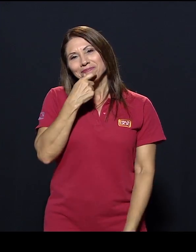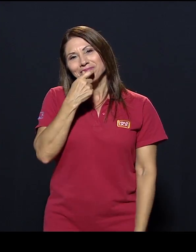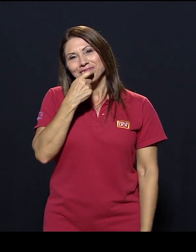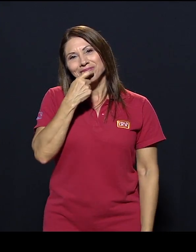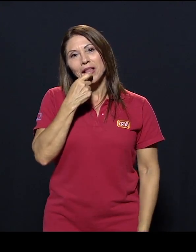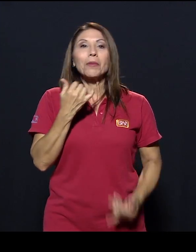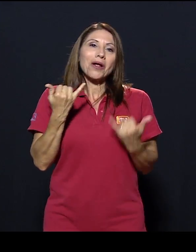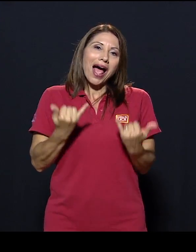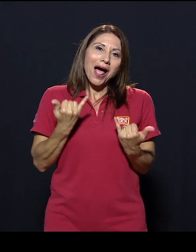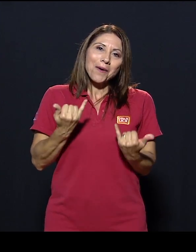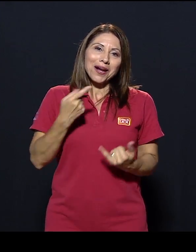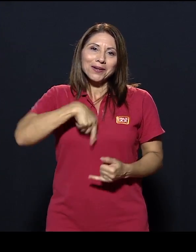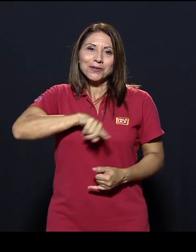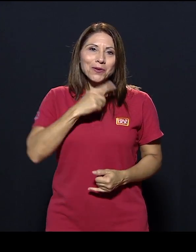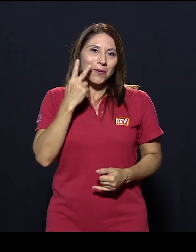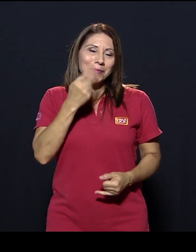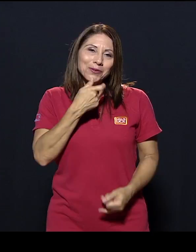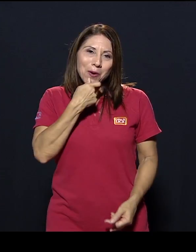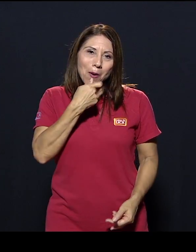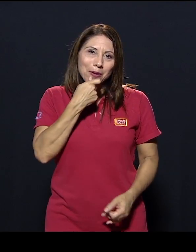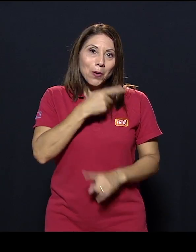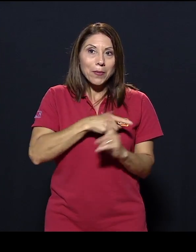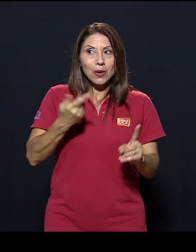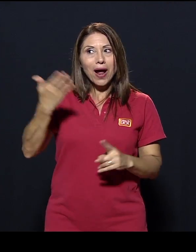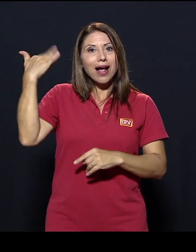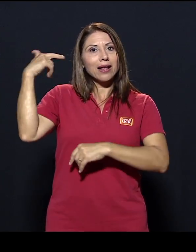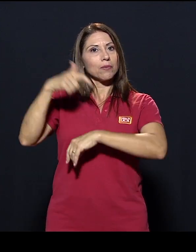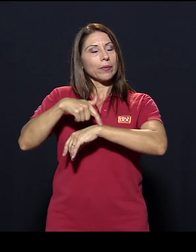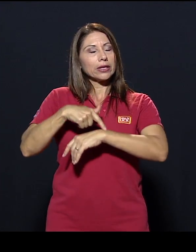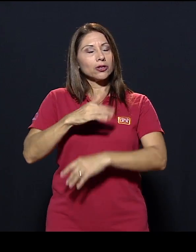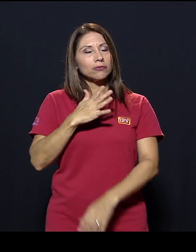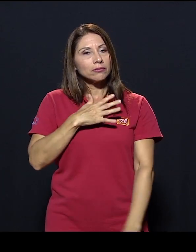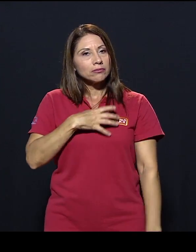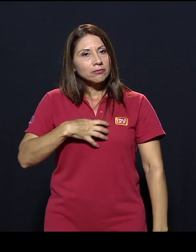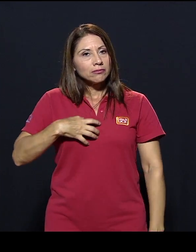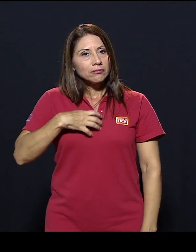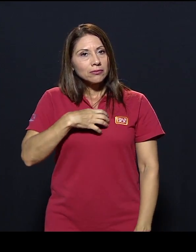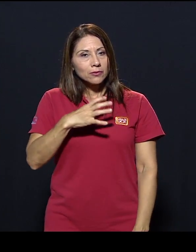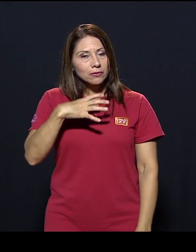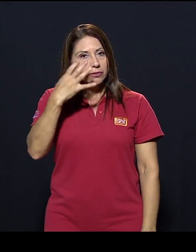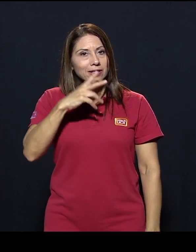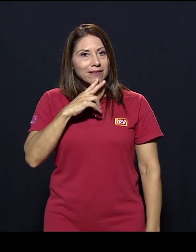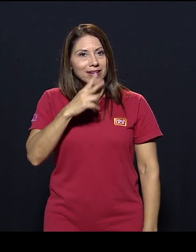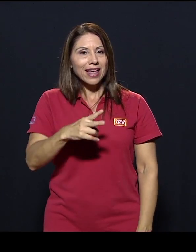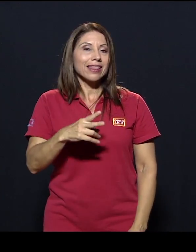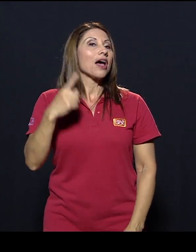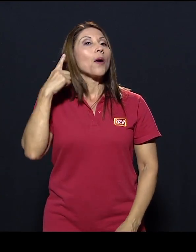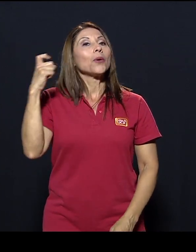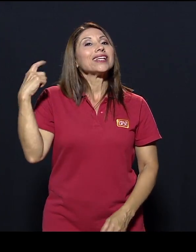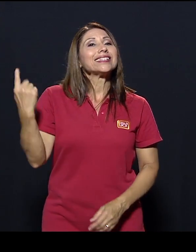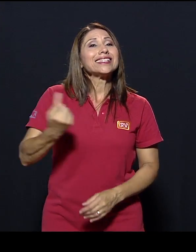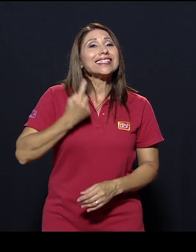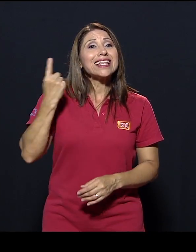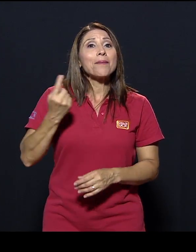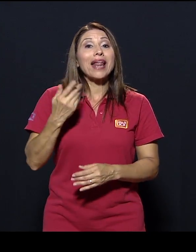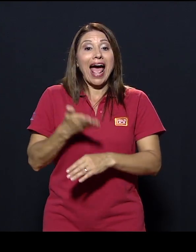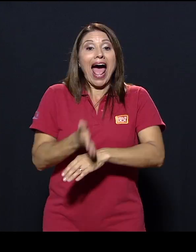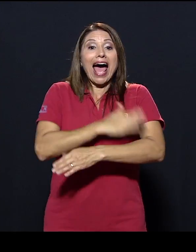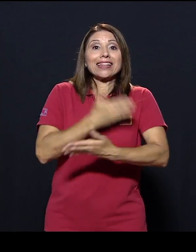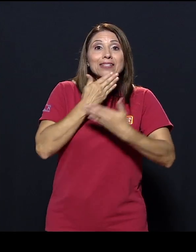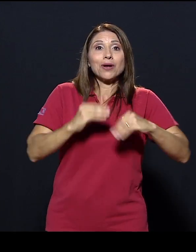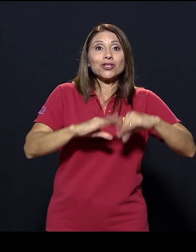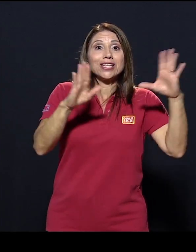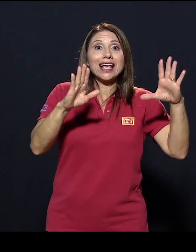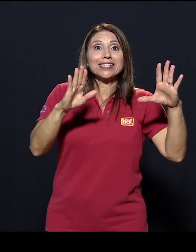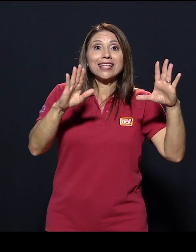Siempre fue muy, muy cómico, digamos, ahora lo vemos cómico, en su momento pues era muy molesto en realidad, porque siempre la primera